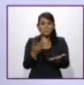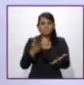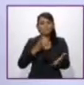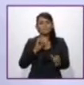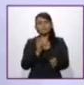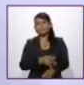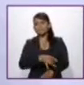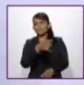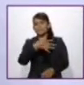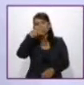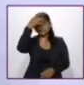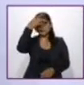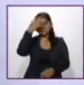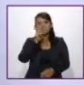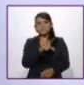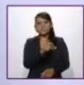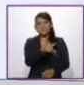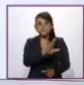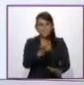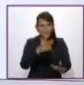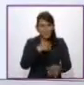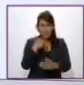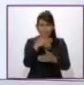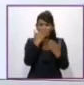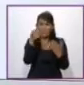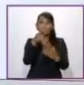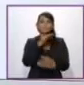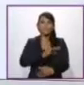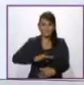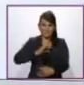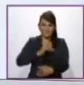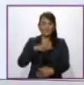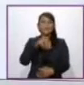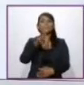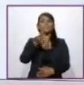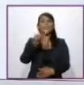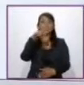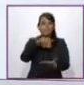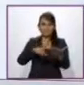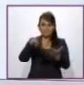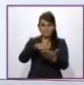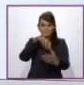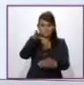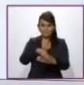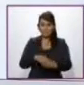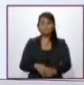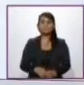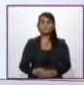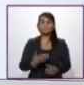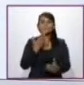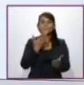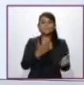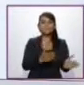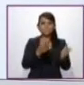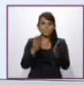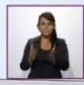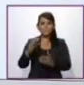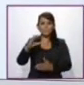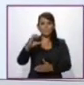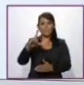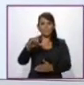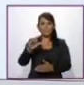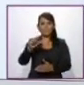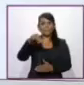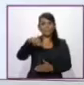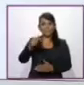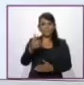sé feliz y vota por el PES. Gracias. Vamos a continuación a ceder el uso de la voz a la candidata Celia Maya